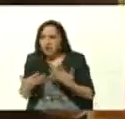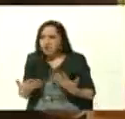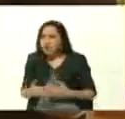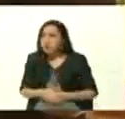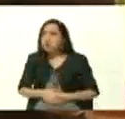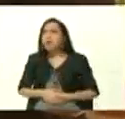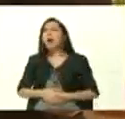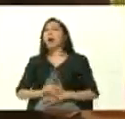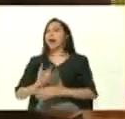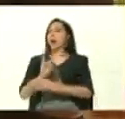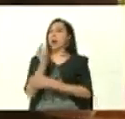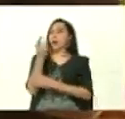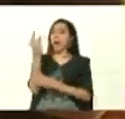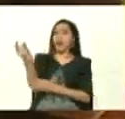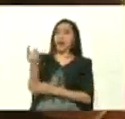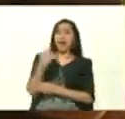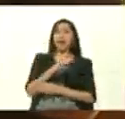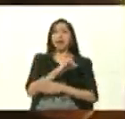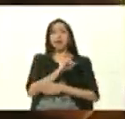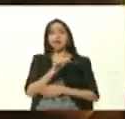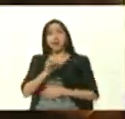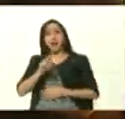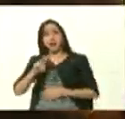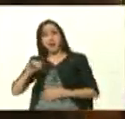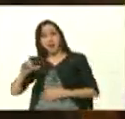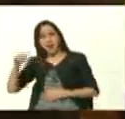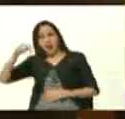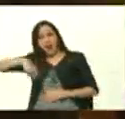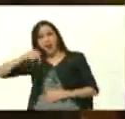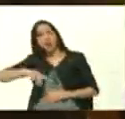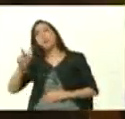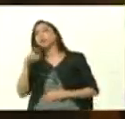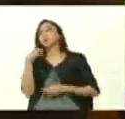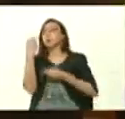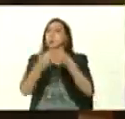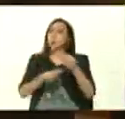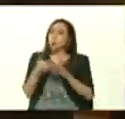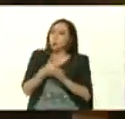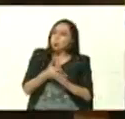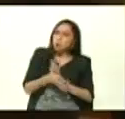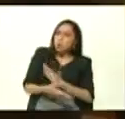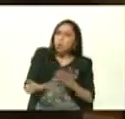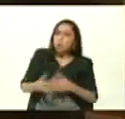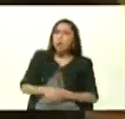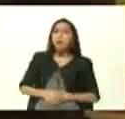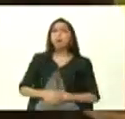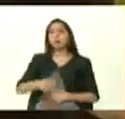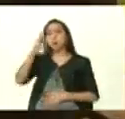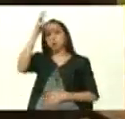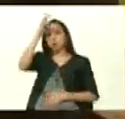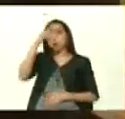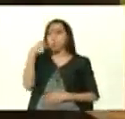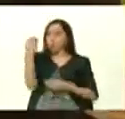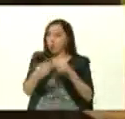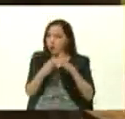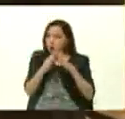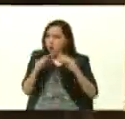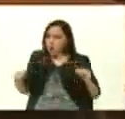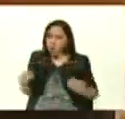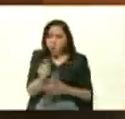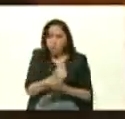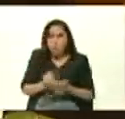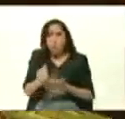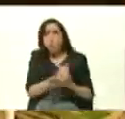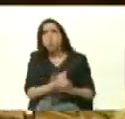especie de sábila que hay en Venezuela. Ah. Esta es una planta procesadora de aloe que está en Coro y procesa todos los productos de sábila. La invitamos